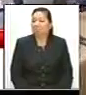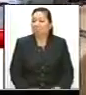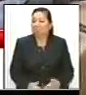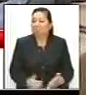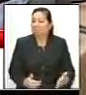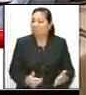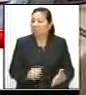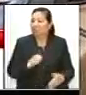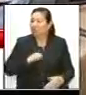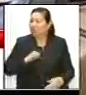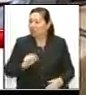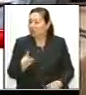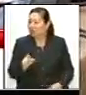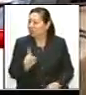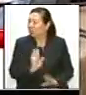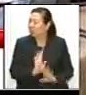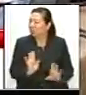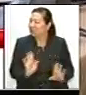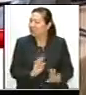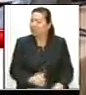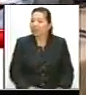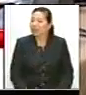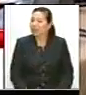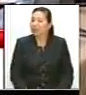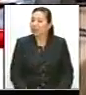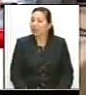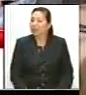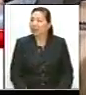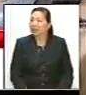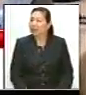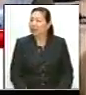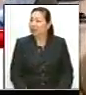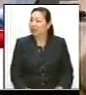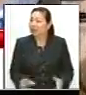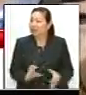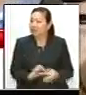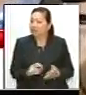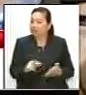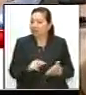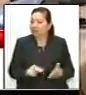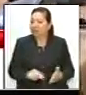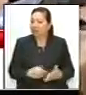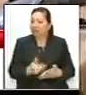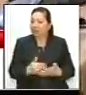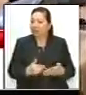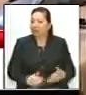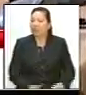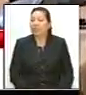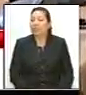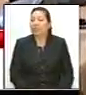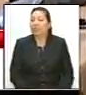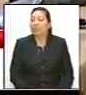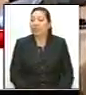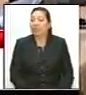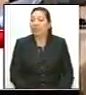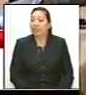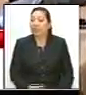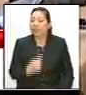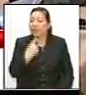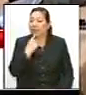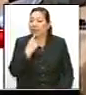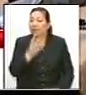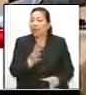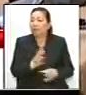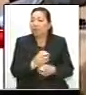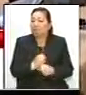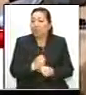predisposición a ofenderlo, y exactamente él no llegó a leer el párrafo, simplemente dijo